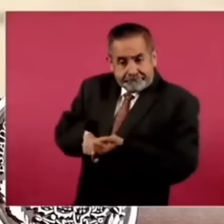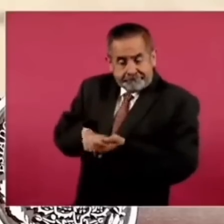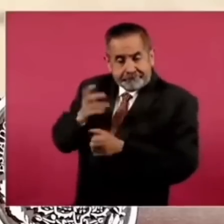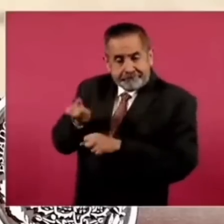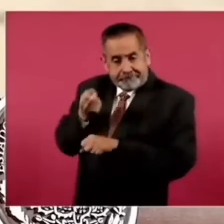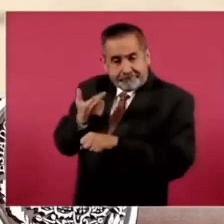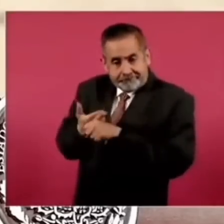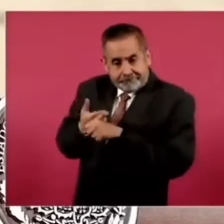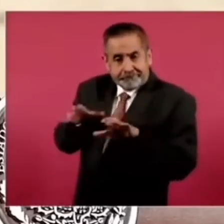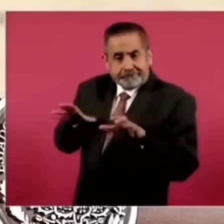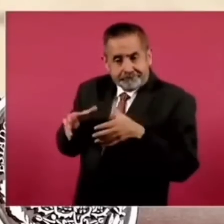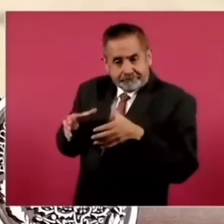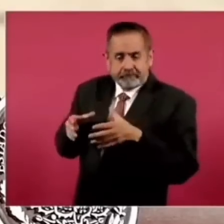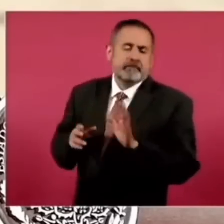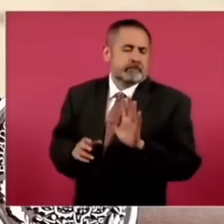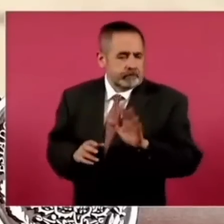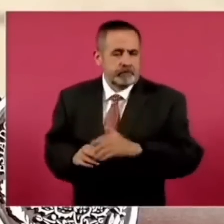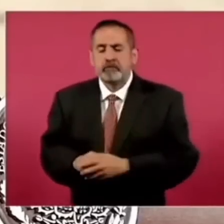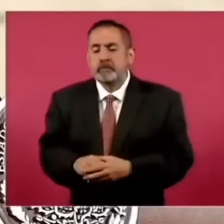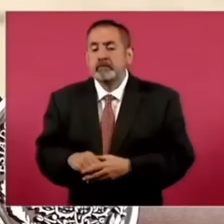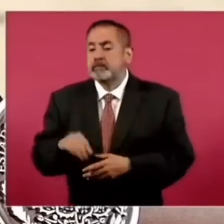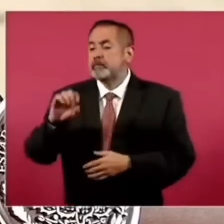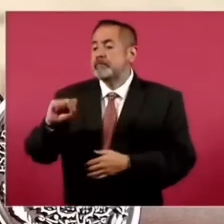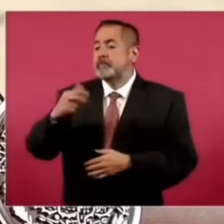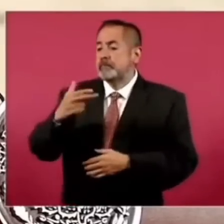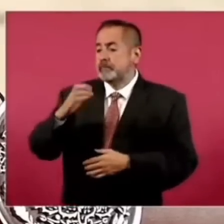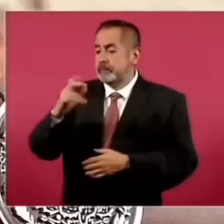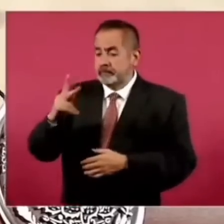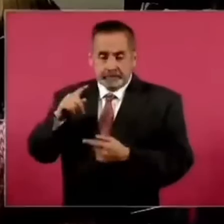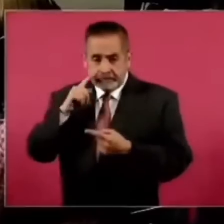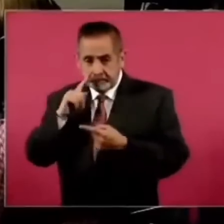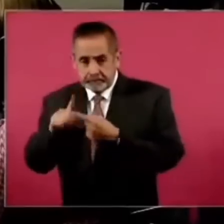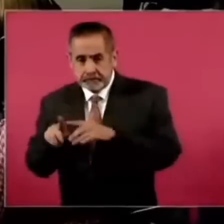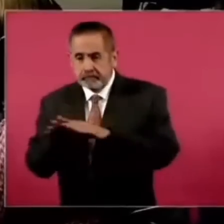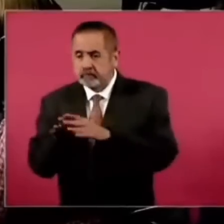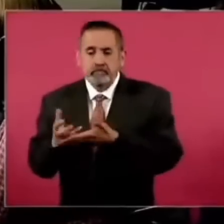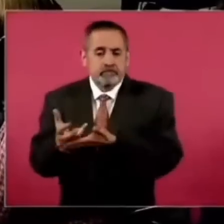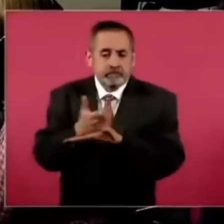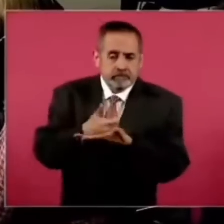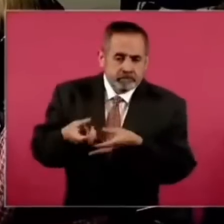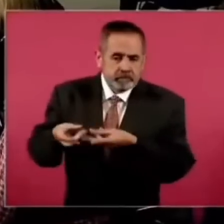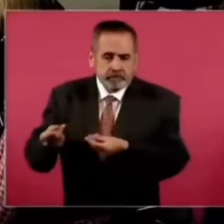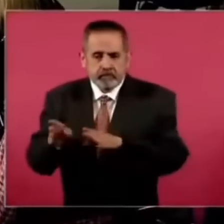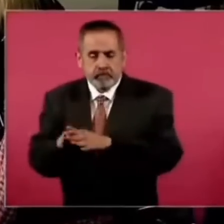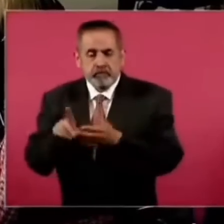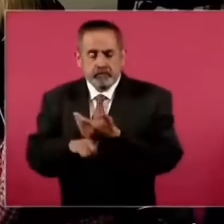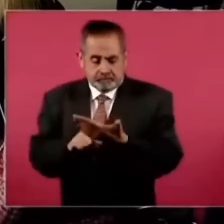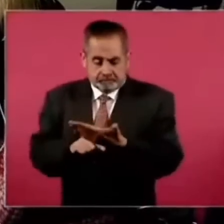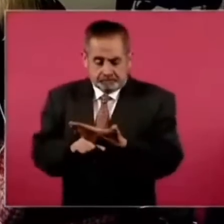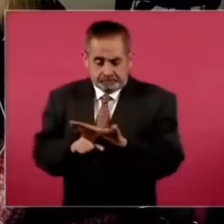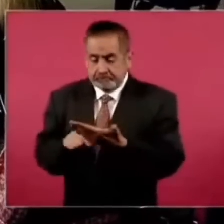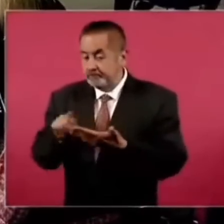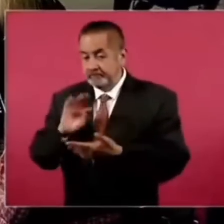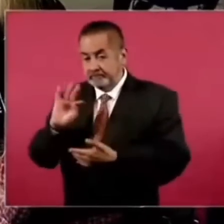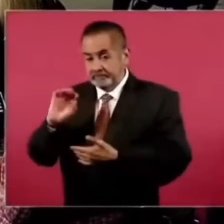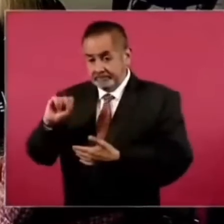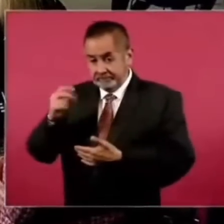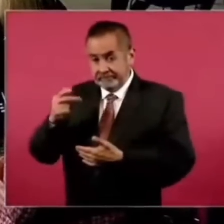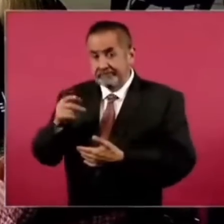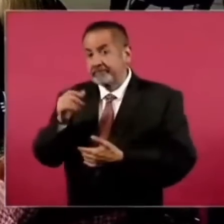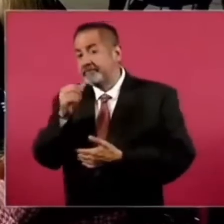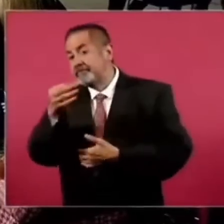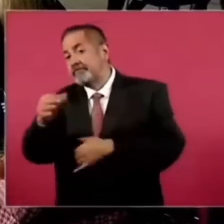O la misma Secretaría de Hacienda, que tiene que ver también con los ingresos, le puede decir